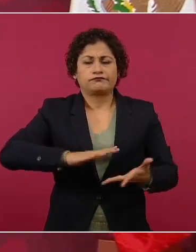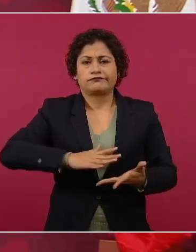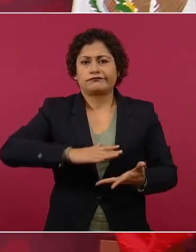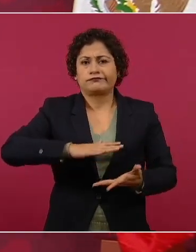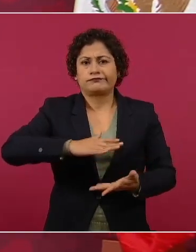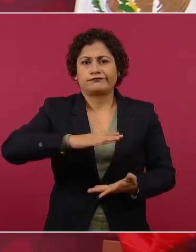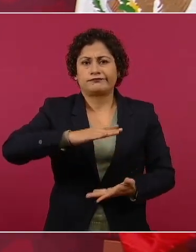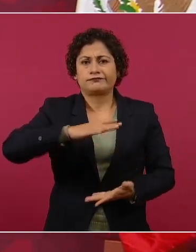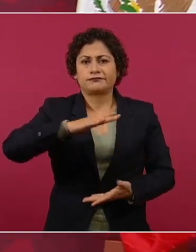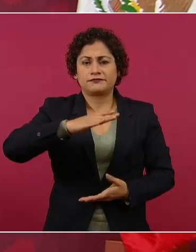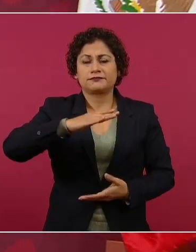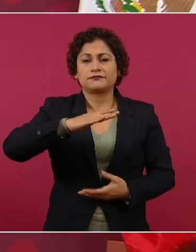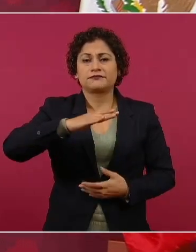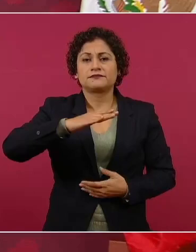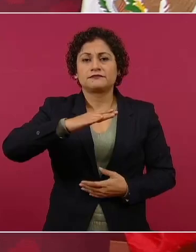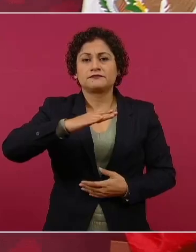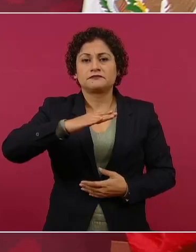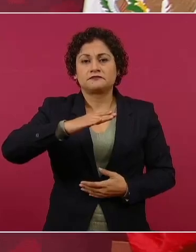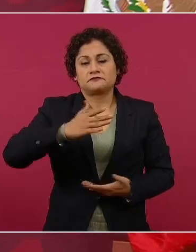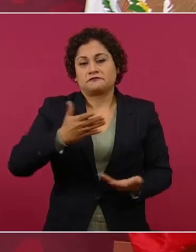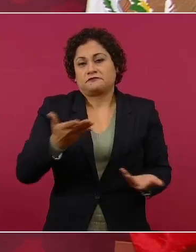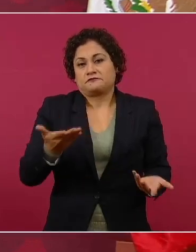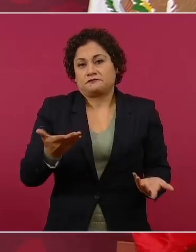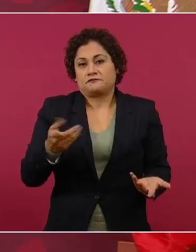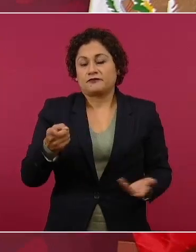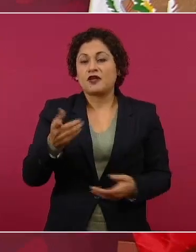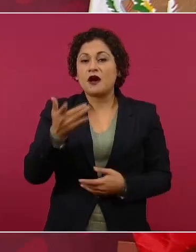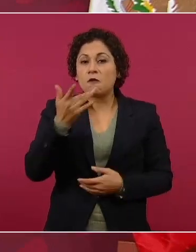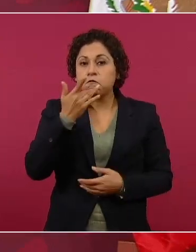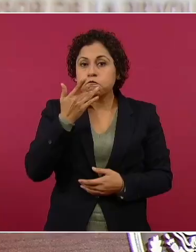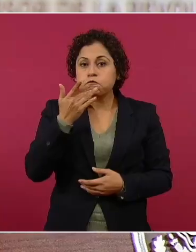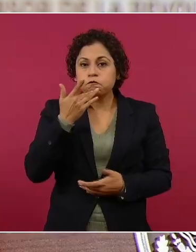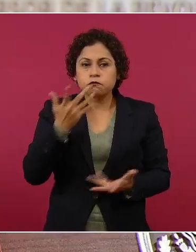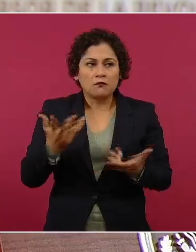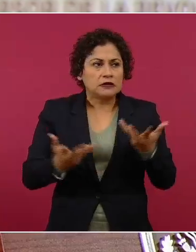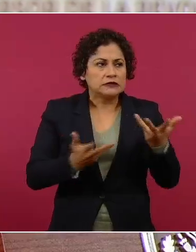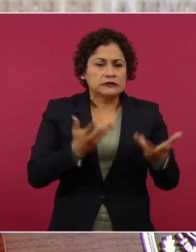se iba a ahogar el sapo.